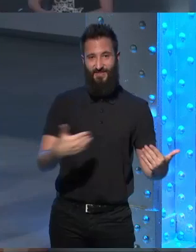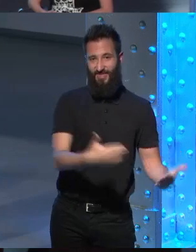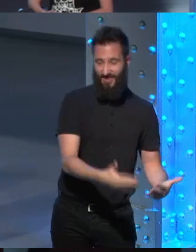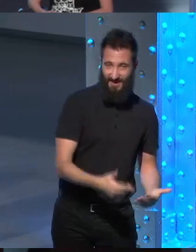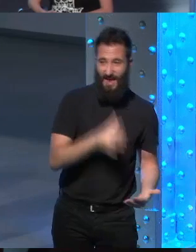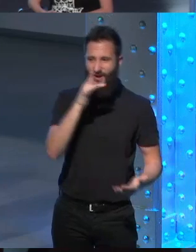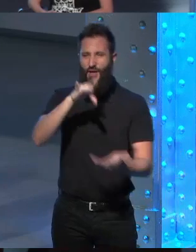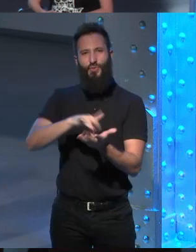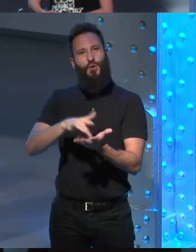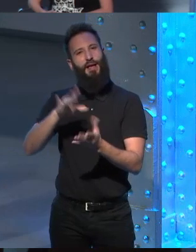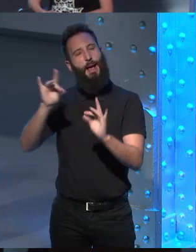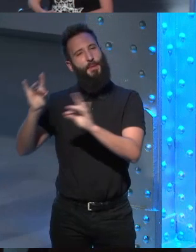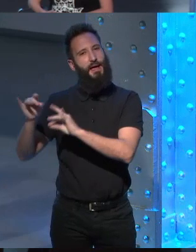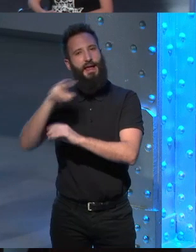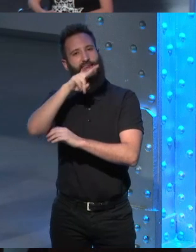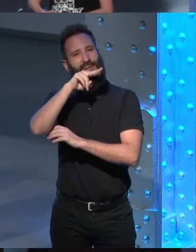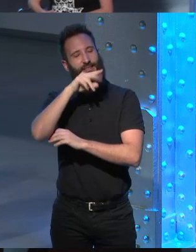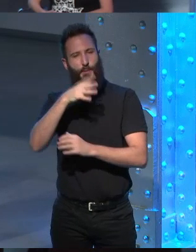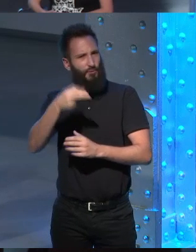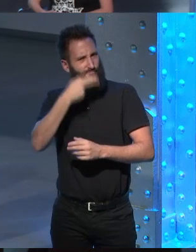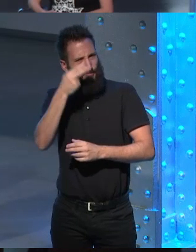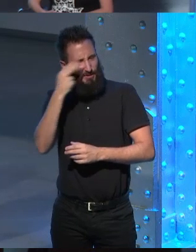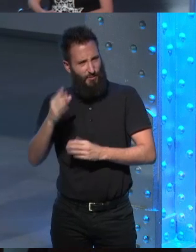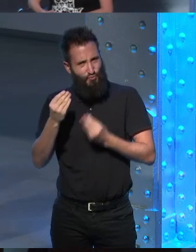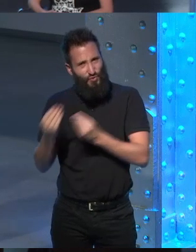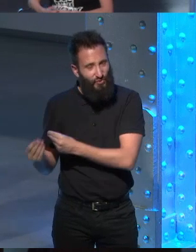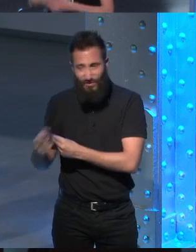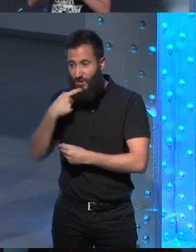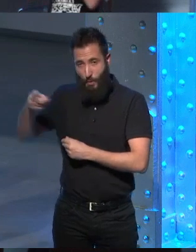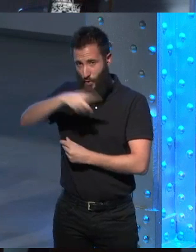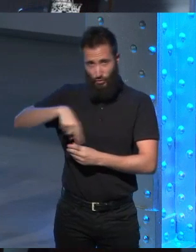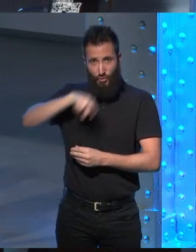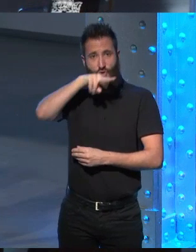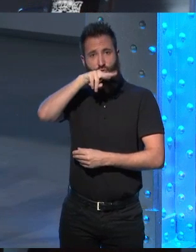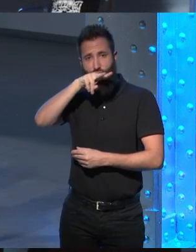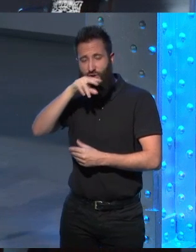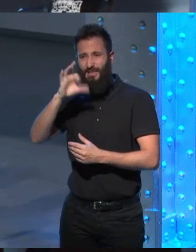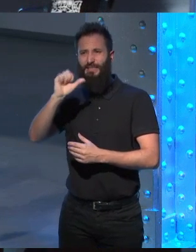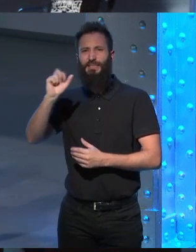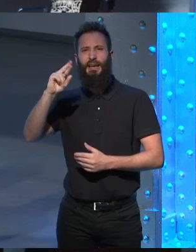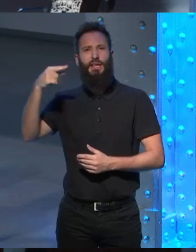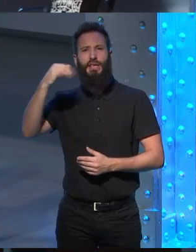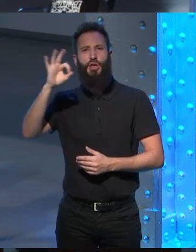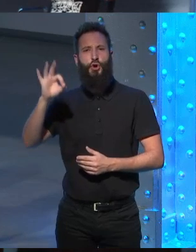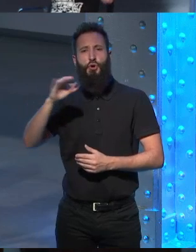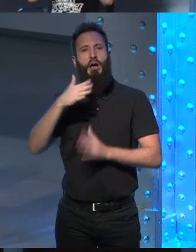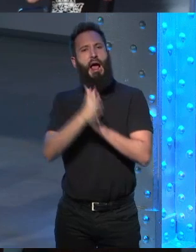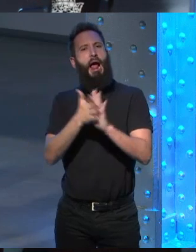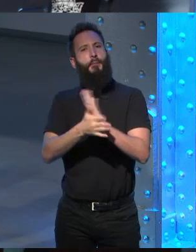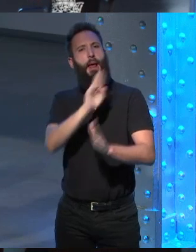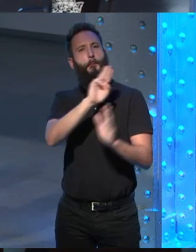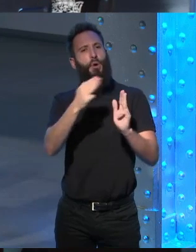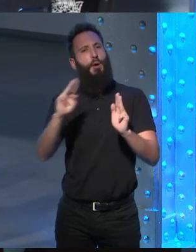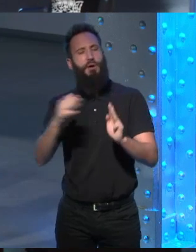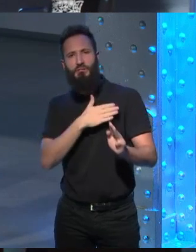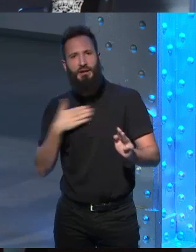tocar la narrativa, es que es un asunto que me interesa mucho. ¿Todos vosotros hacéis narrativa? Está Sergio así, que no sé si quería decir algo del PowerPoint. No,